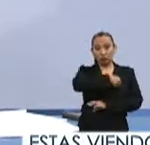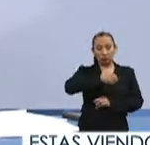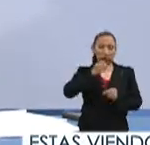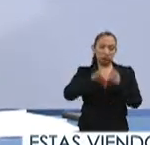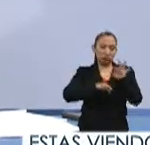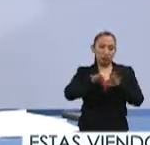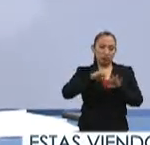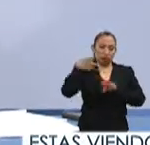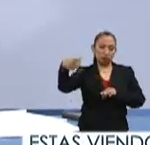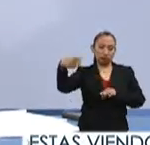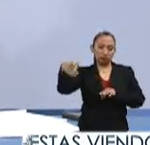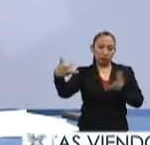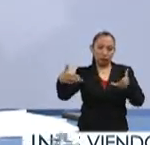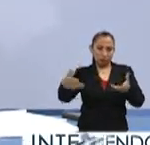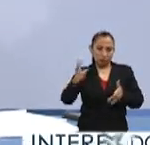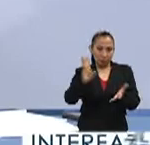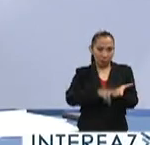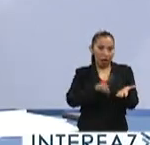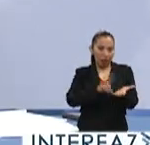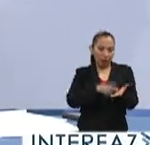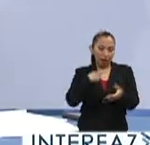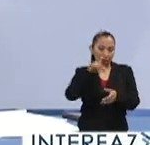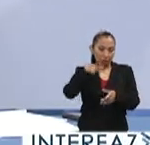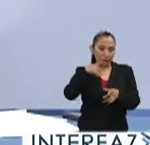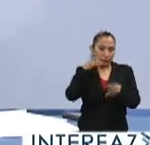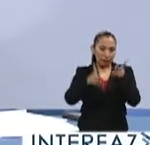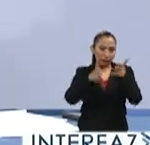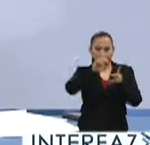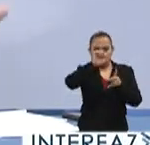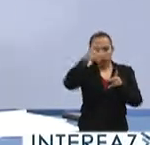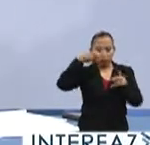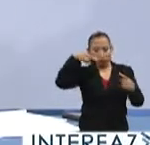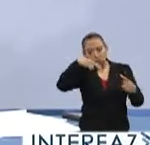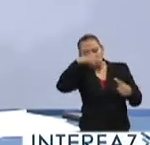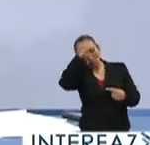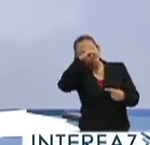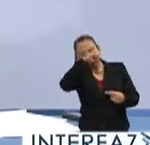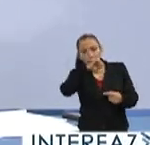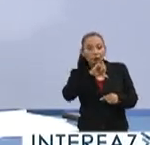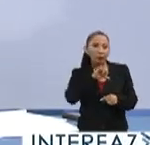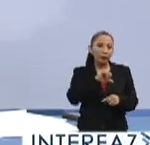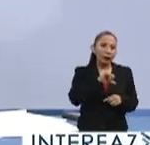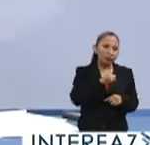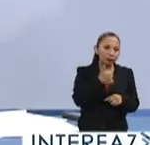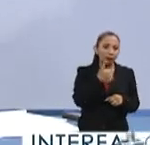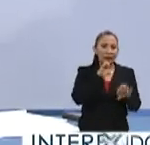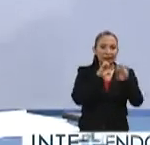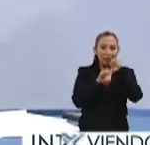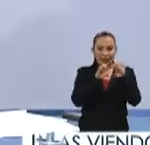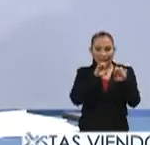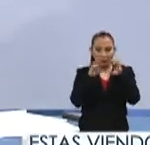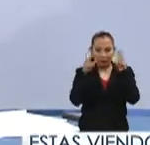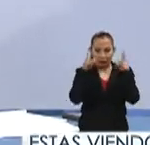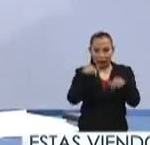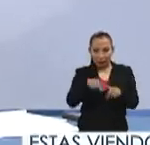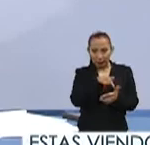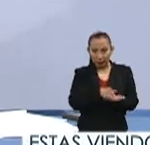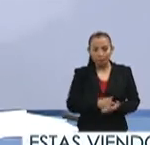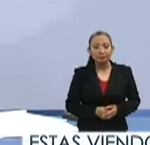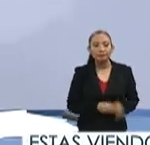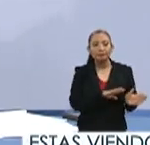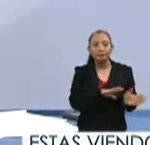muchos trabajos que usted ha hecho, realmente vale la pena abordarlos desde otras trincheras y por supuesto en otras entrevistas y visitas aquí al